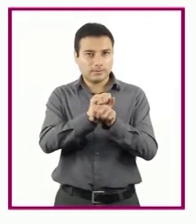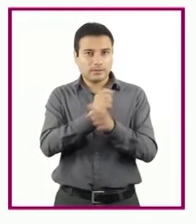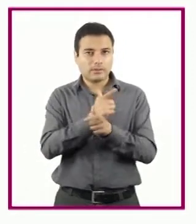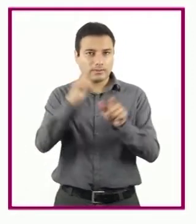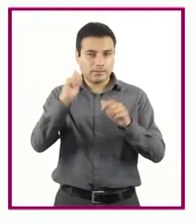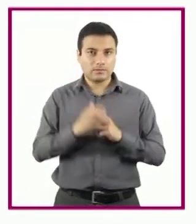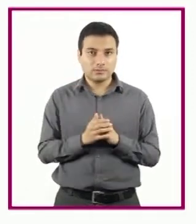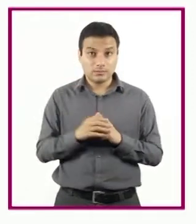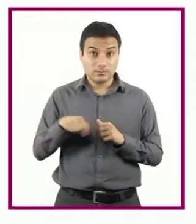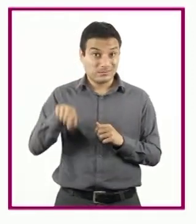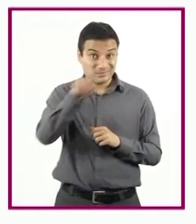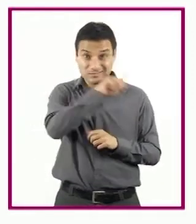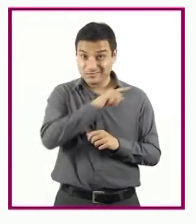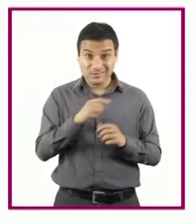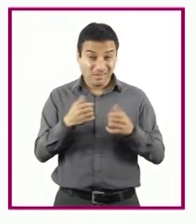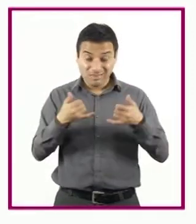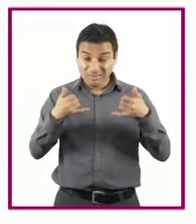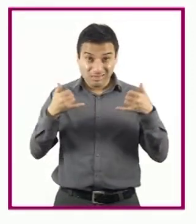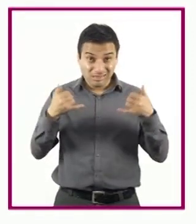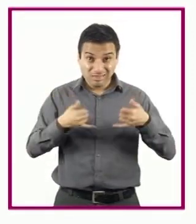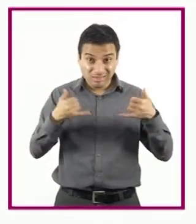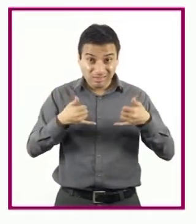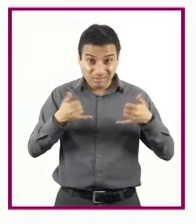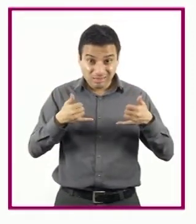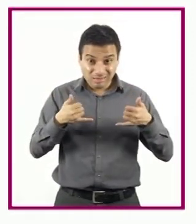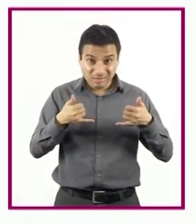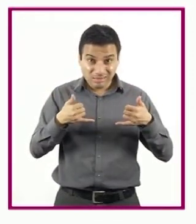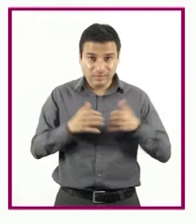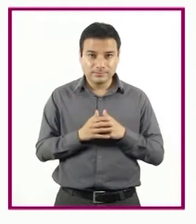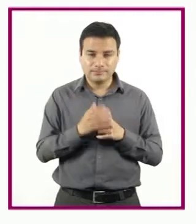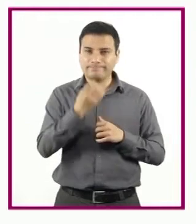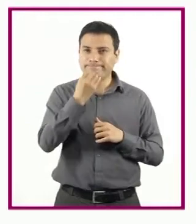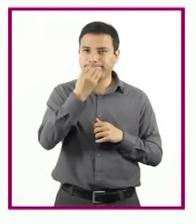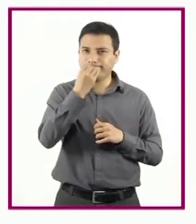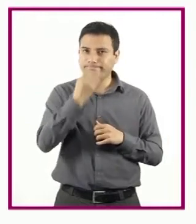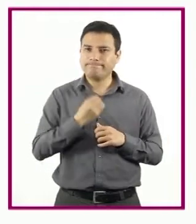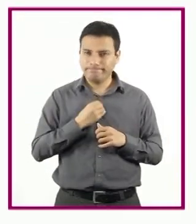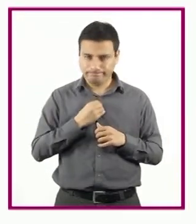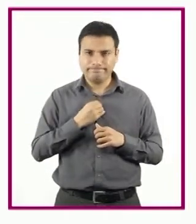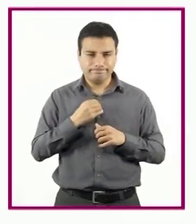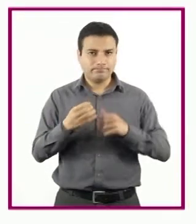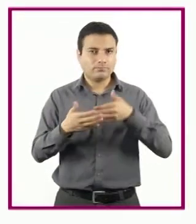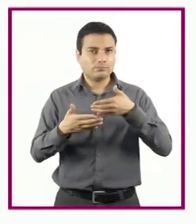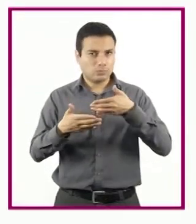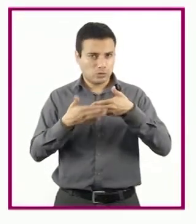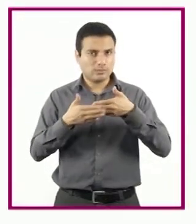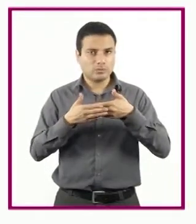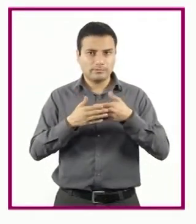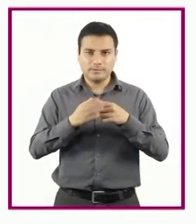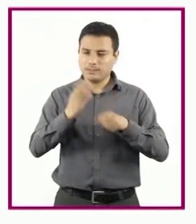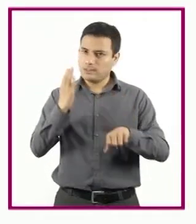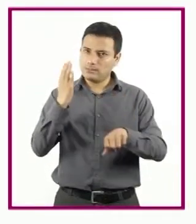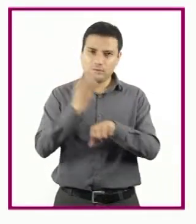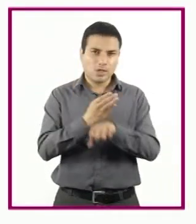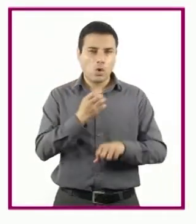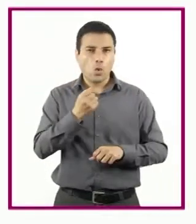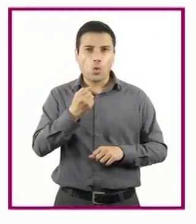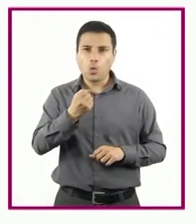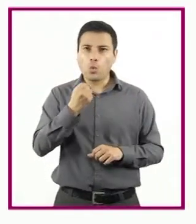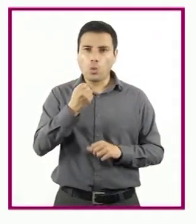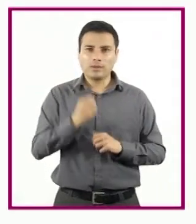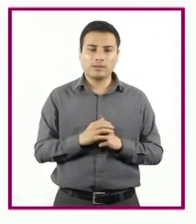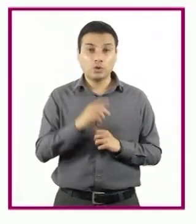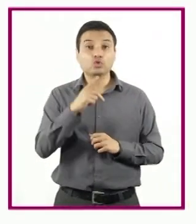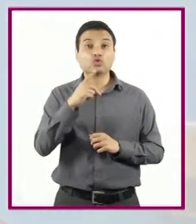lo haciendo así los citados dueños de esclavos y esclavas, sufrirán irremisiblemente la pena capital y confiscación